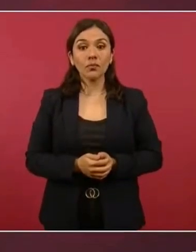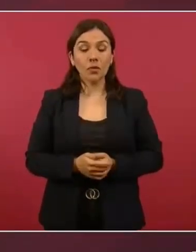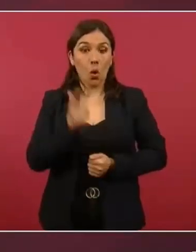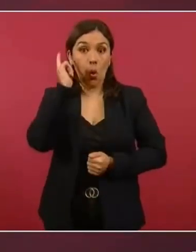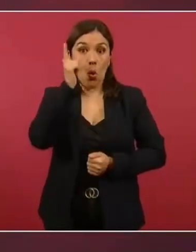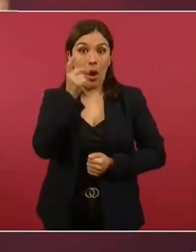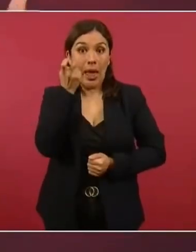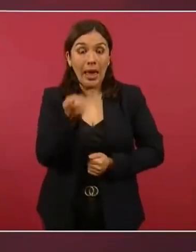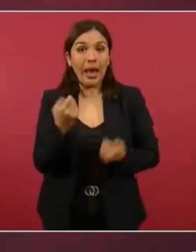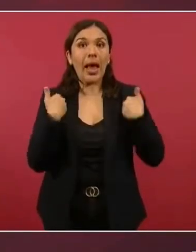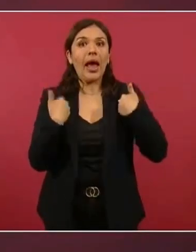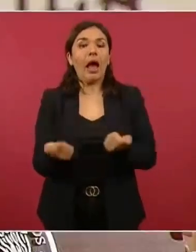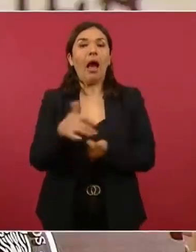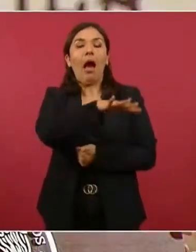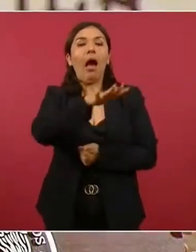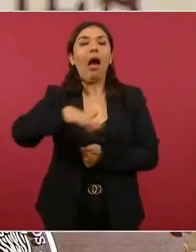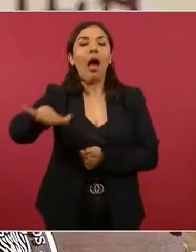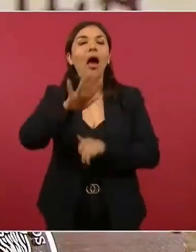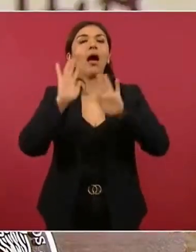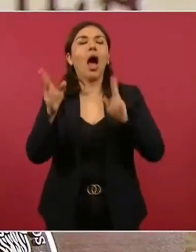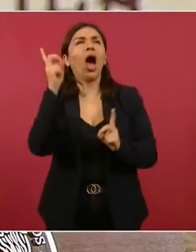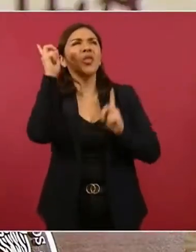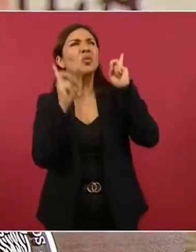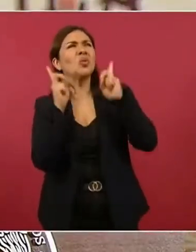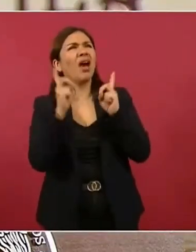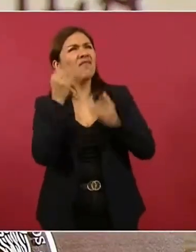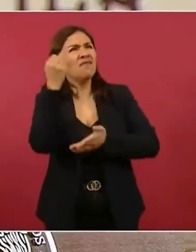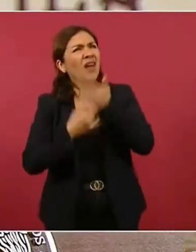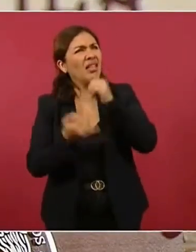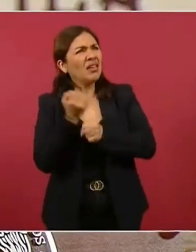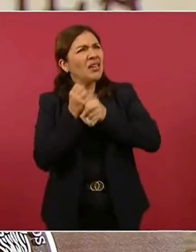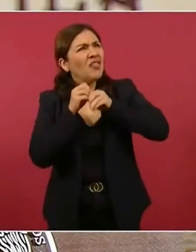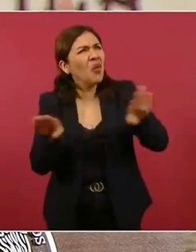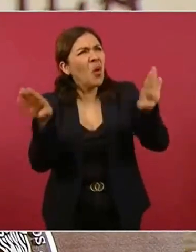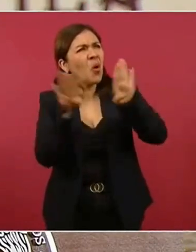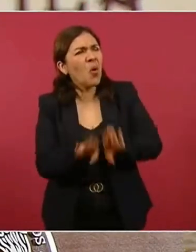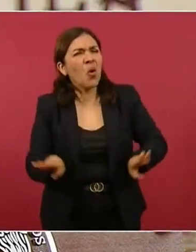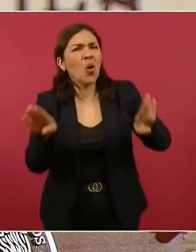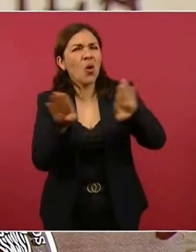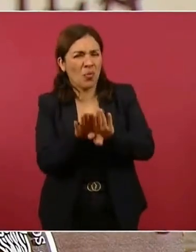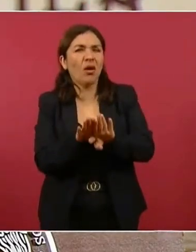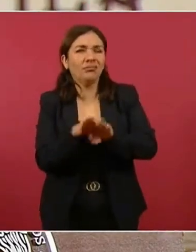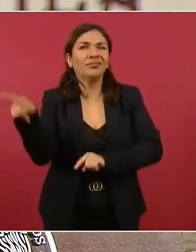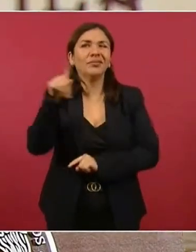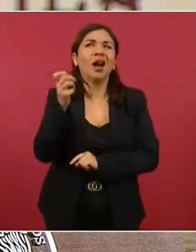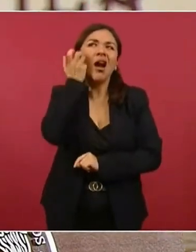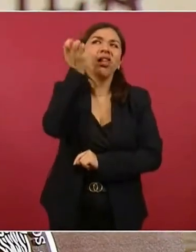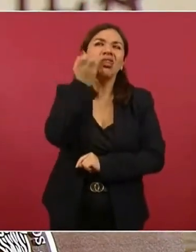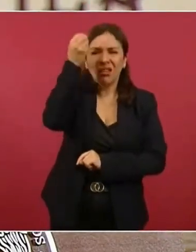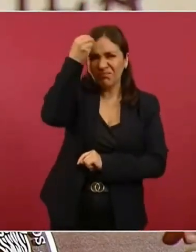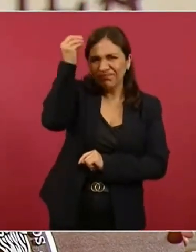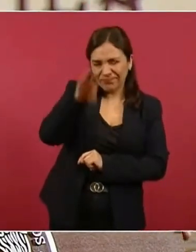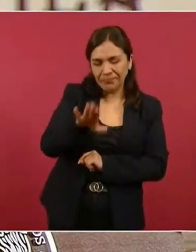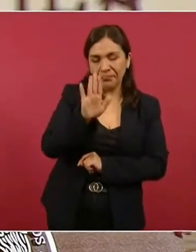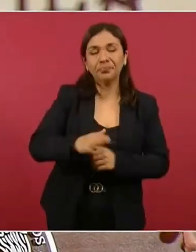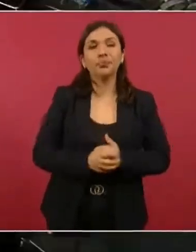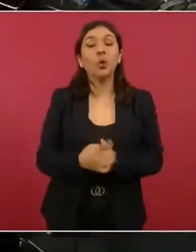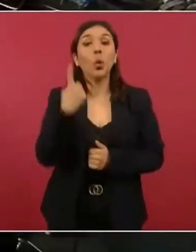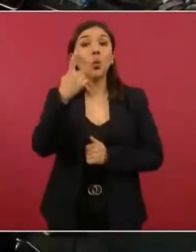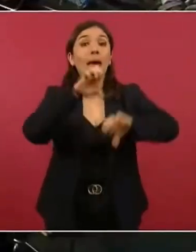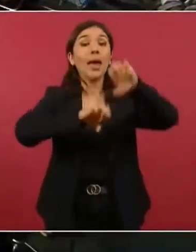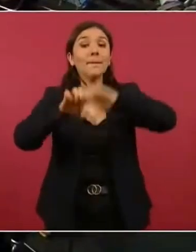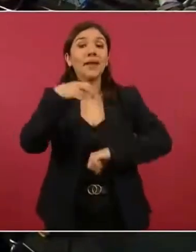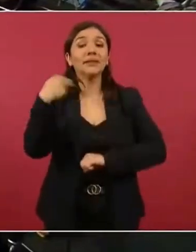que esto sirva para disipar la desinformación que ha sido provocada deliberadamente. Hay una empresa que se